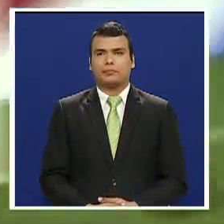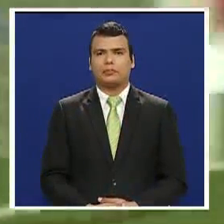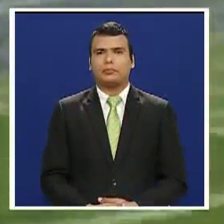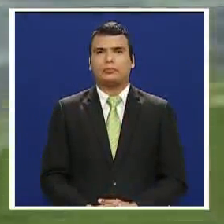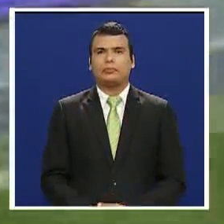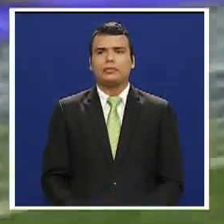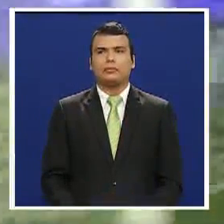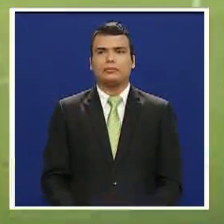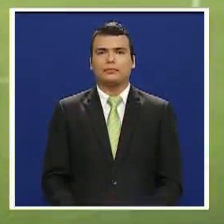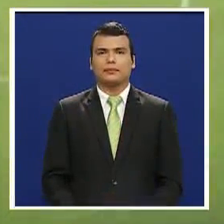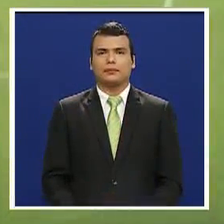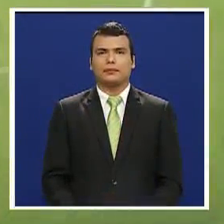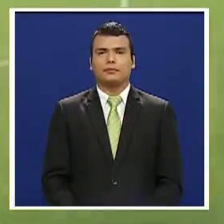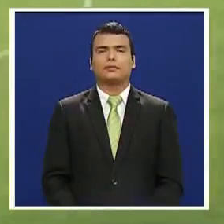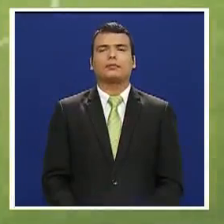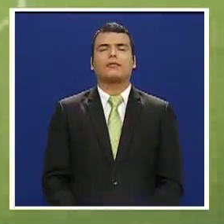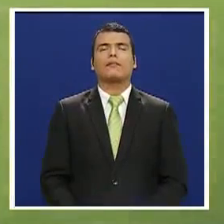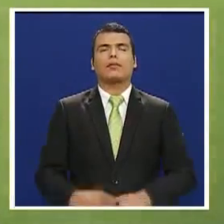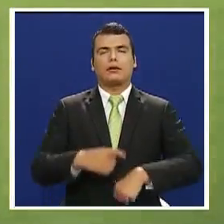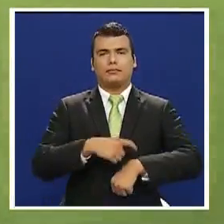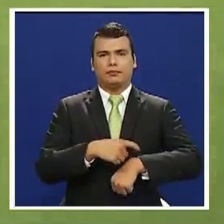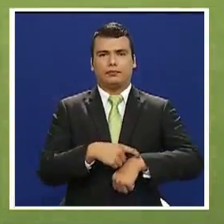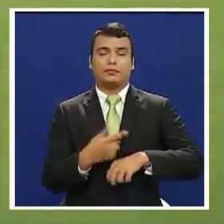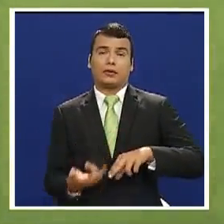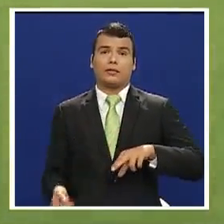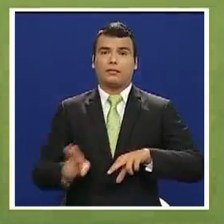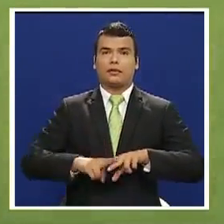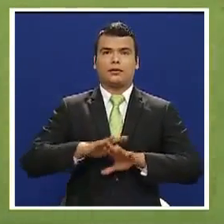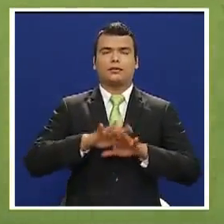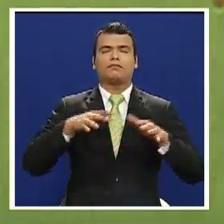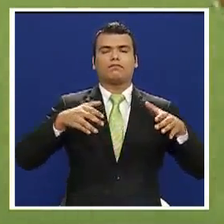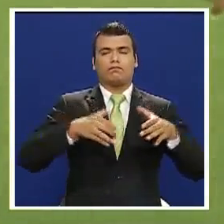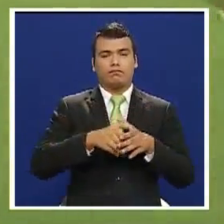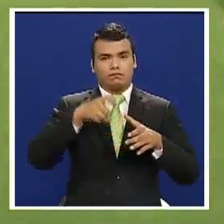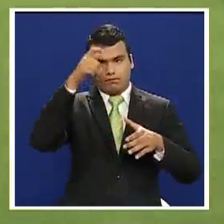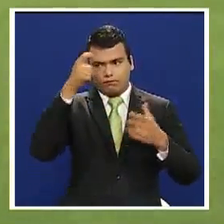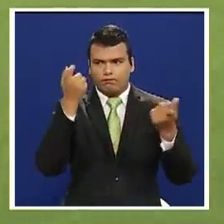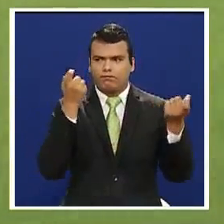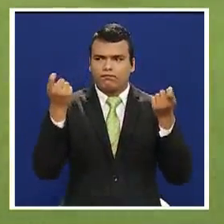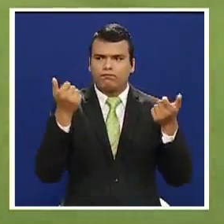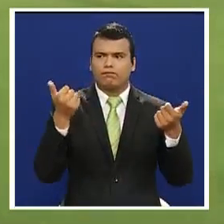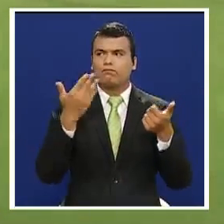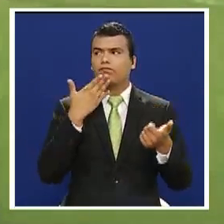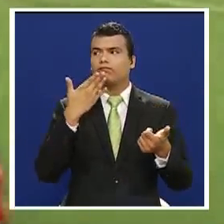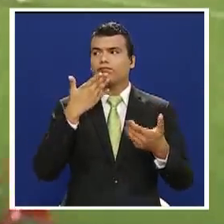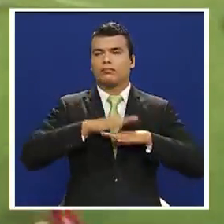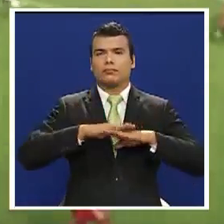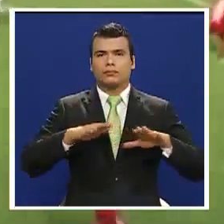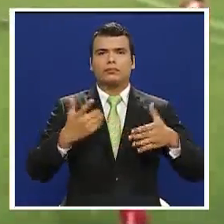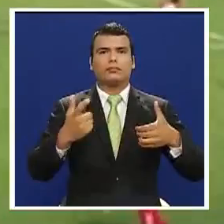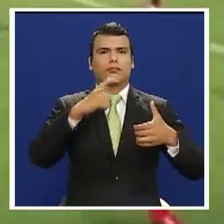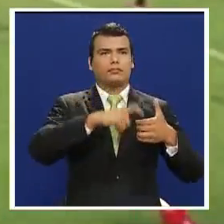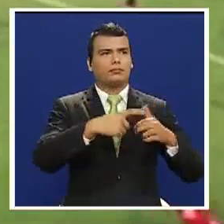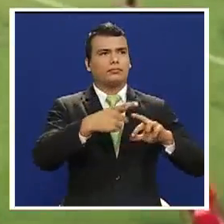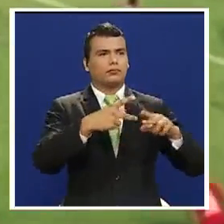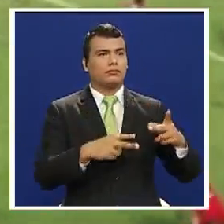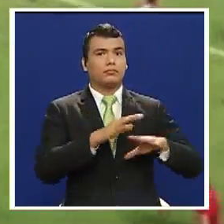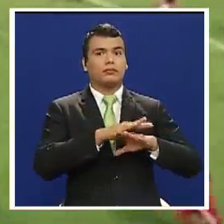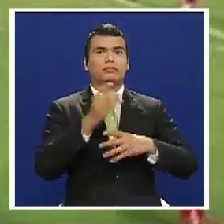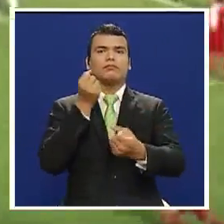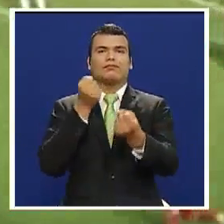del Valle, y regreso con ustedes a nuestros estudios en Cali. Sigan con más. Desde la capital hortifrutícola de Colombia, Gustavo